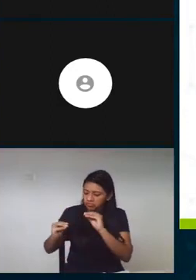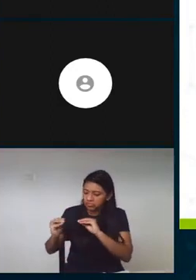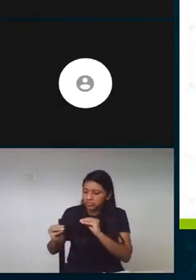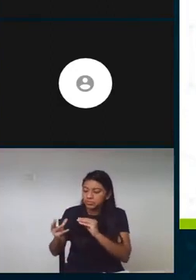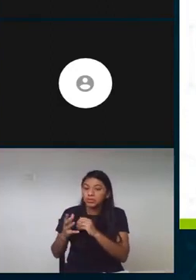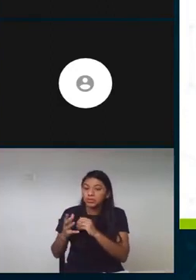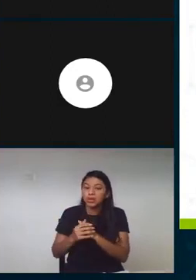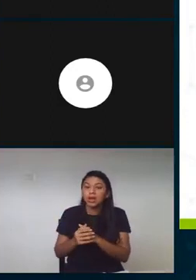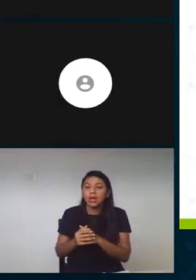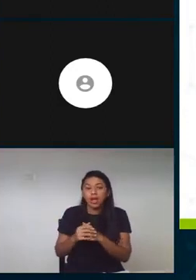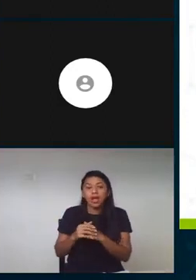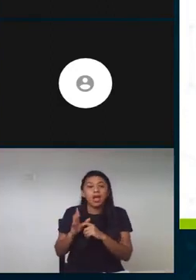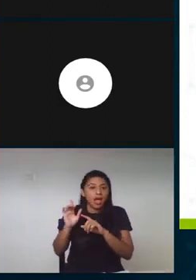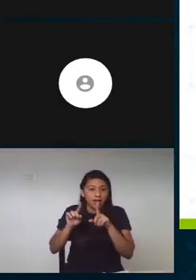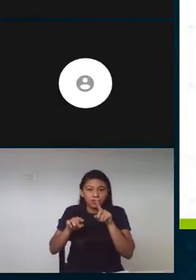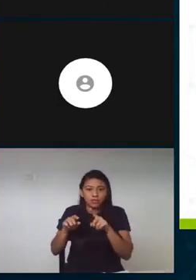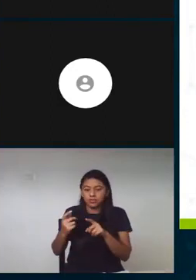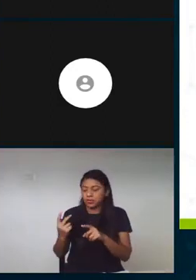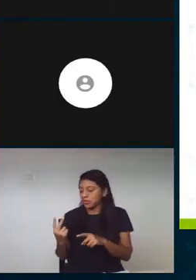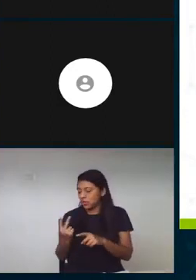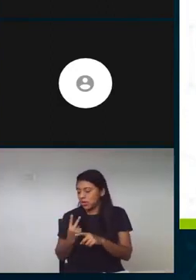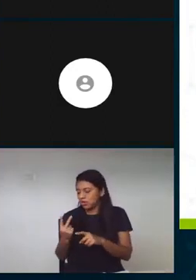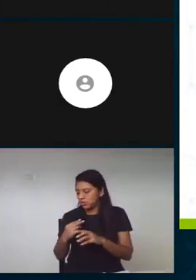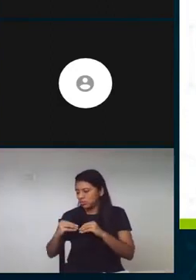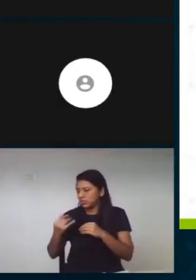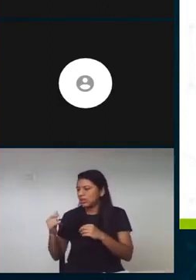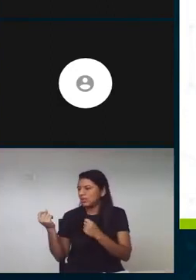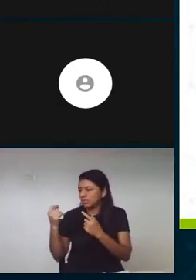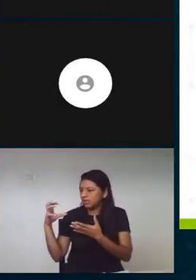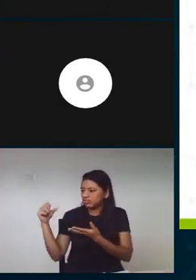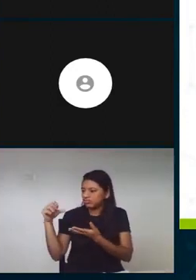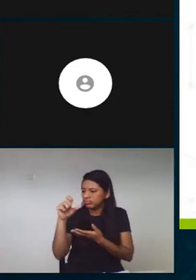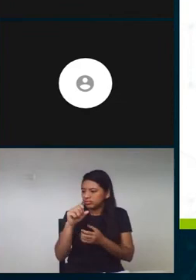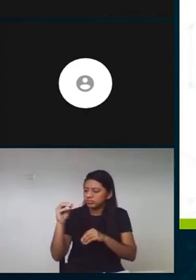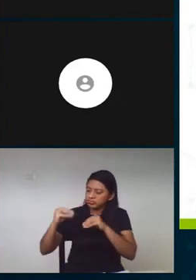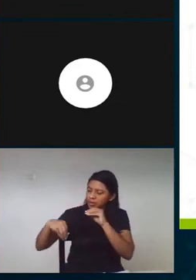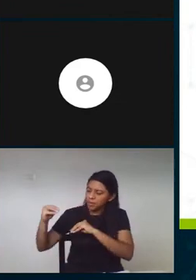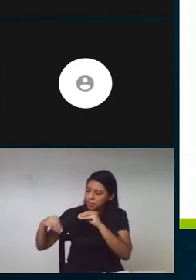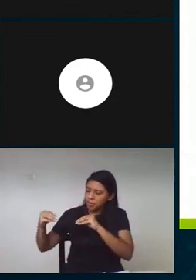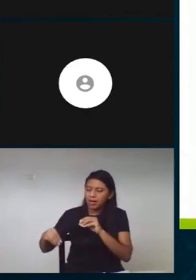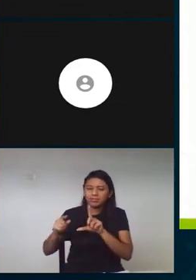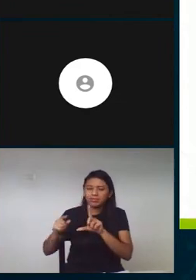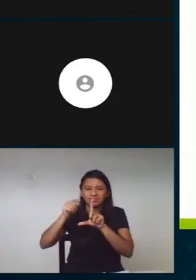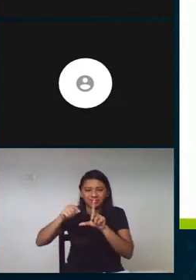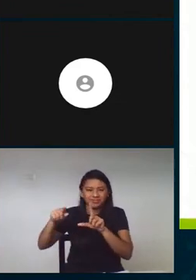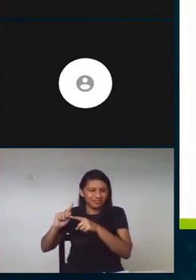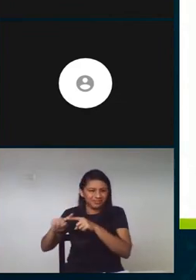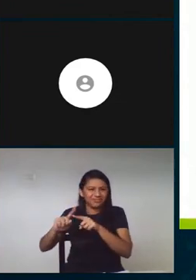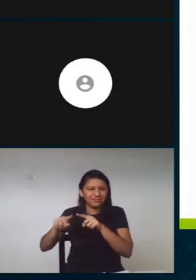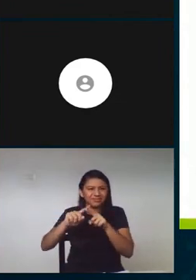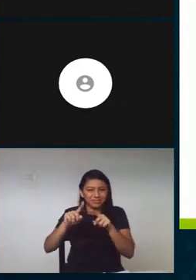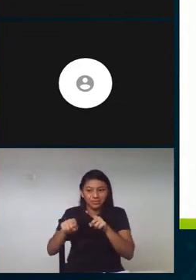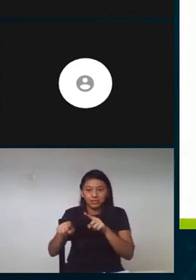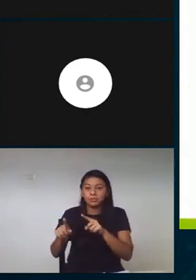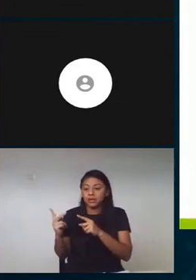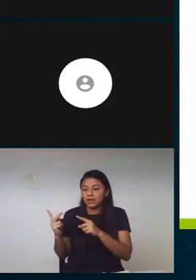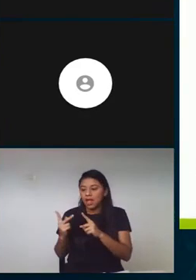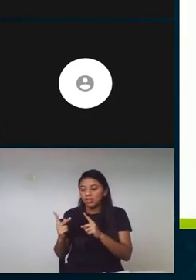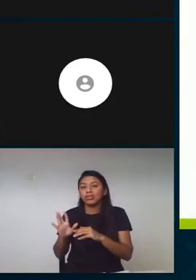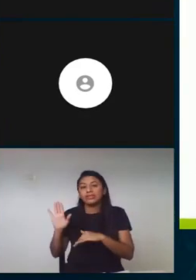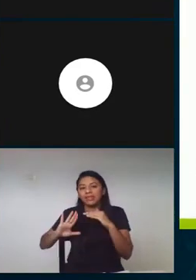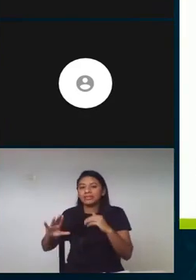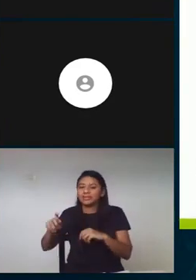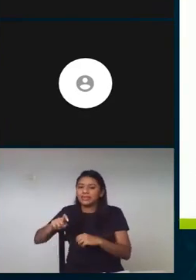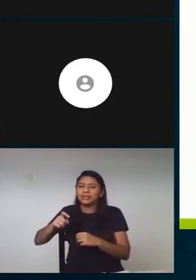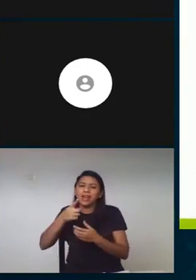nosotras, otros pues tuvimos ayuda externa, ¿cierto? Para poder ir mostrando algún avance más significativo.